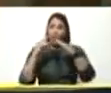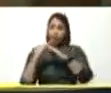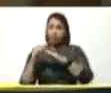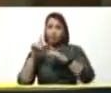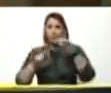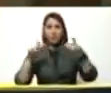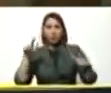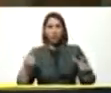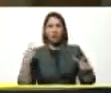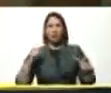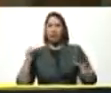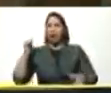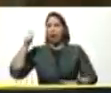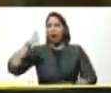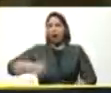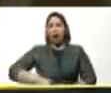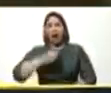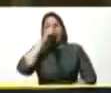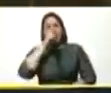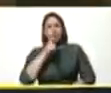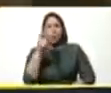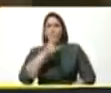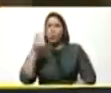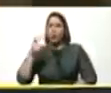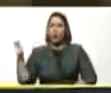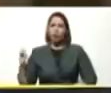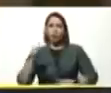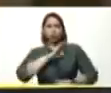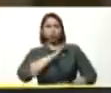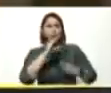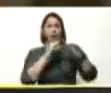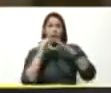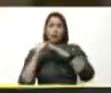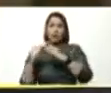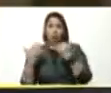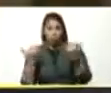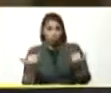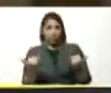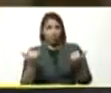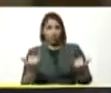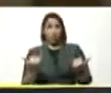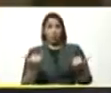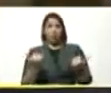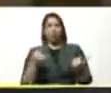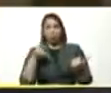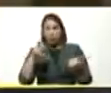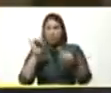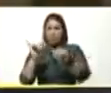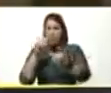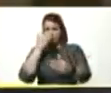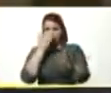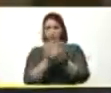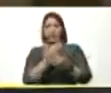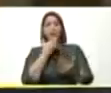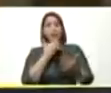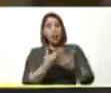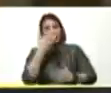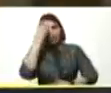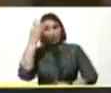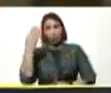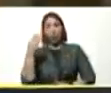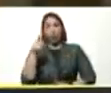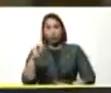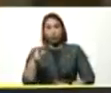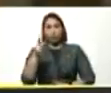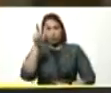personas que tienen años buscando su techo y que, bueno, ha llegado la hora con usted al frente y que, gracias a Dios, pues que usted está aquí y